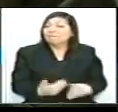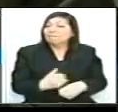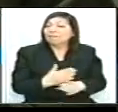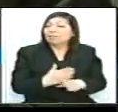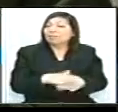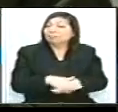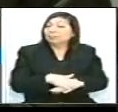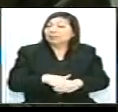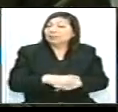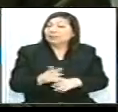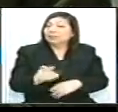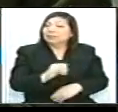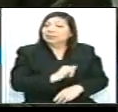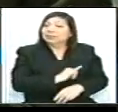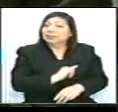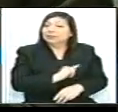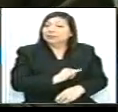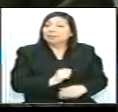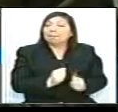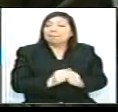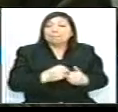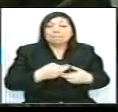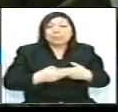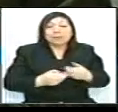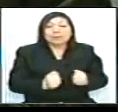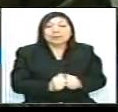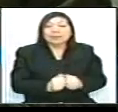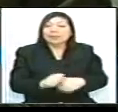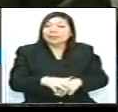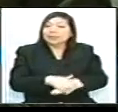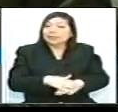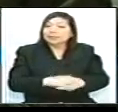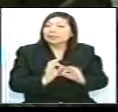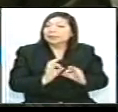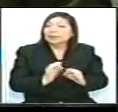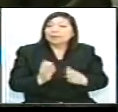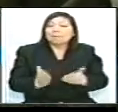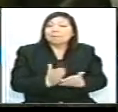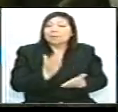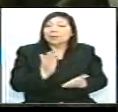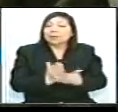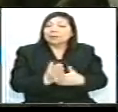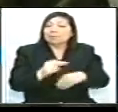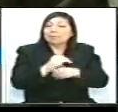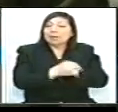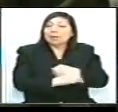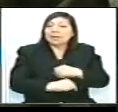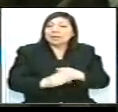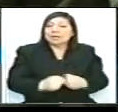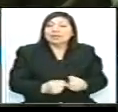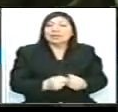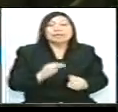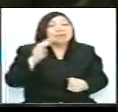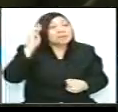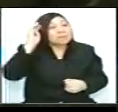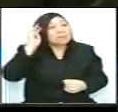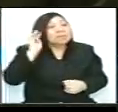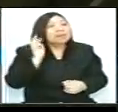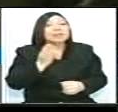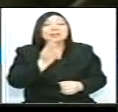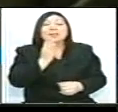la gestión institucional y promover la gestión de riesgo de desastres en el departamento de Madre de